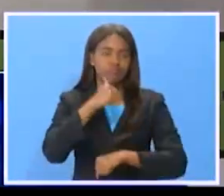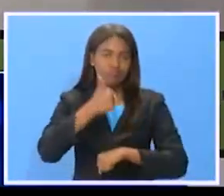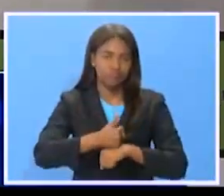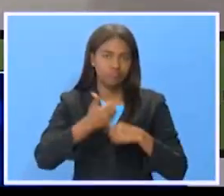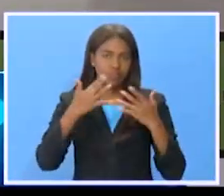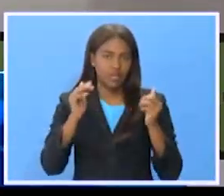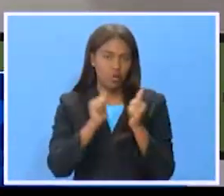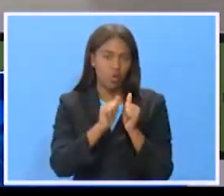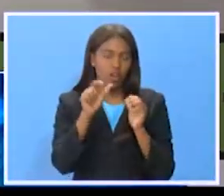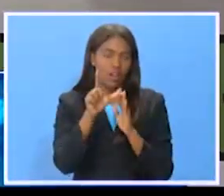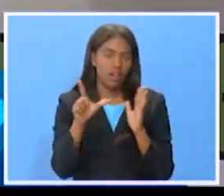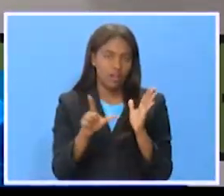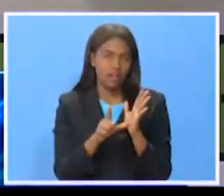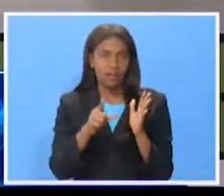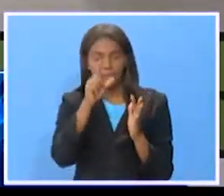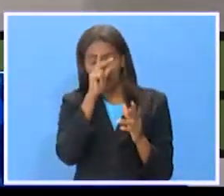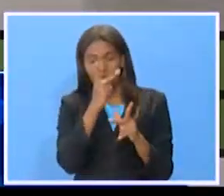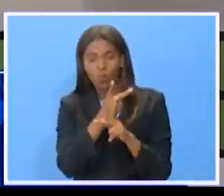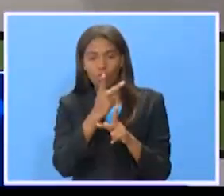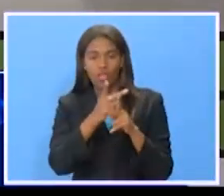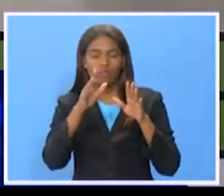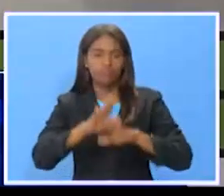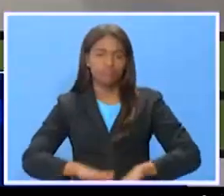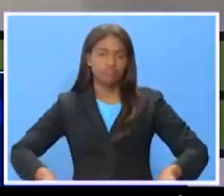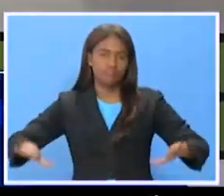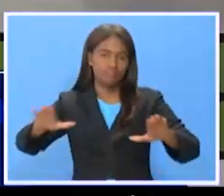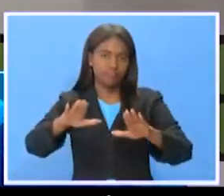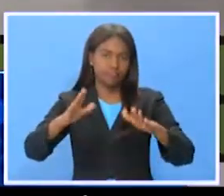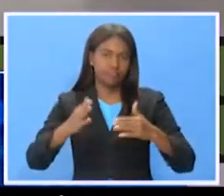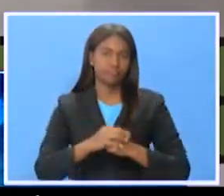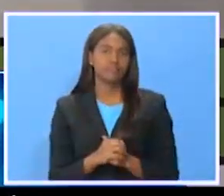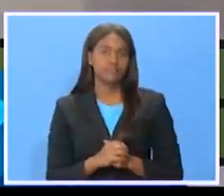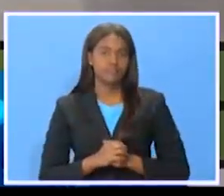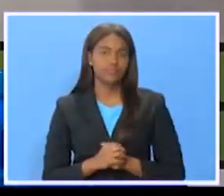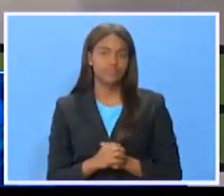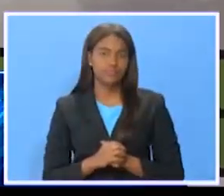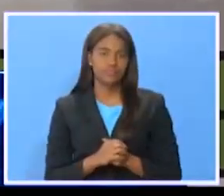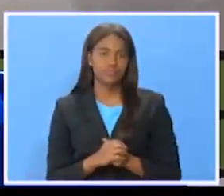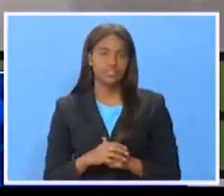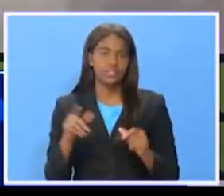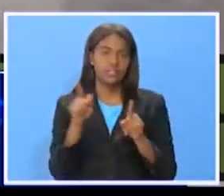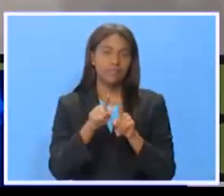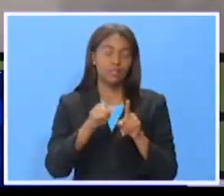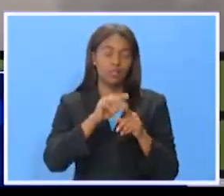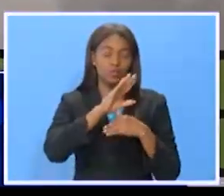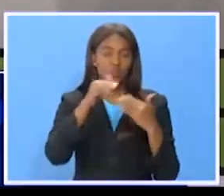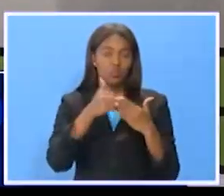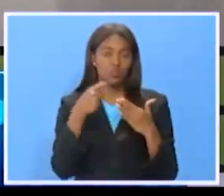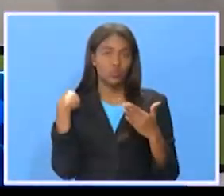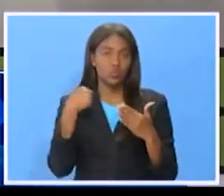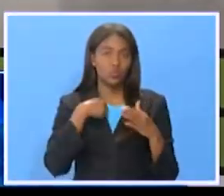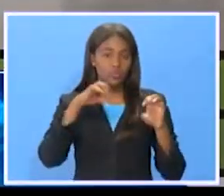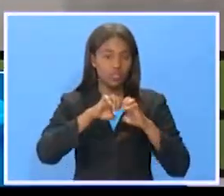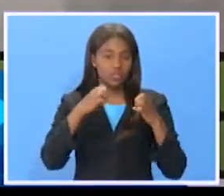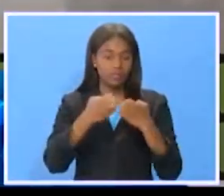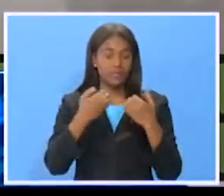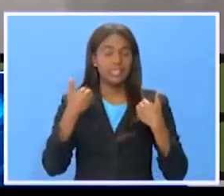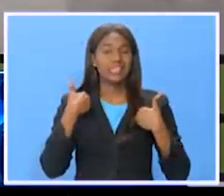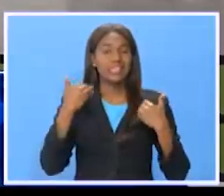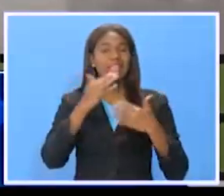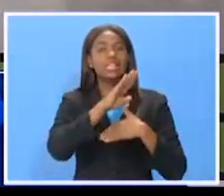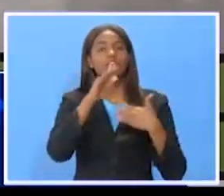por la ley para el cuidado del medio ambiente. Asimismo, todos nuestros equipos cuentan con